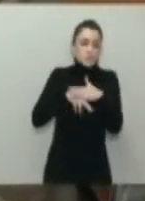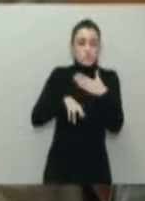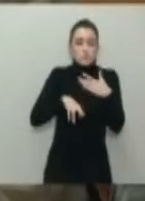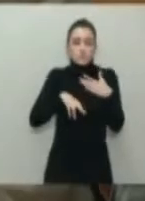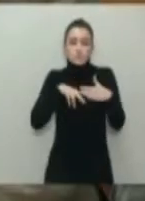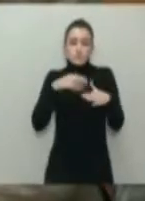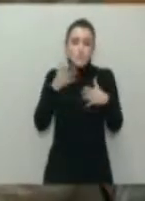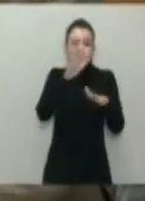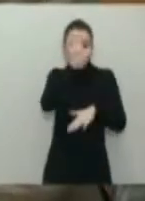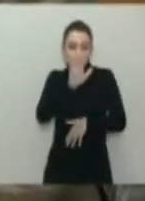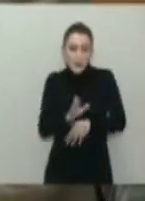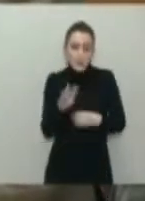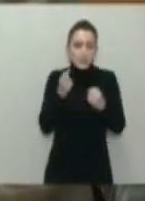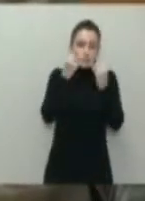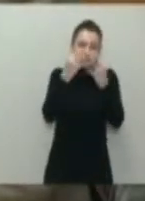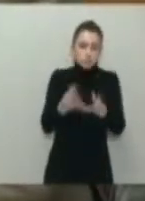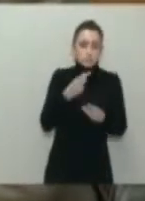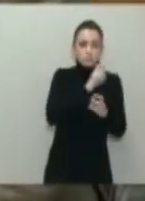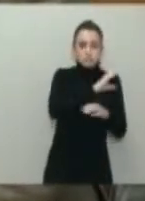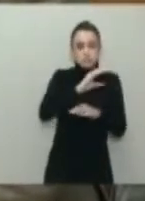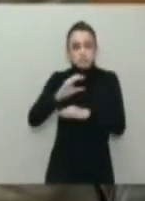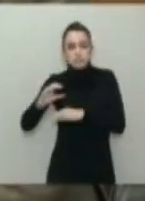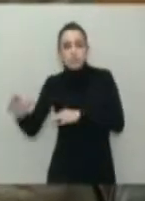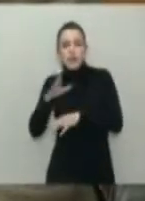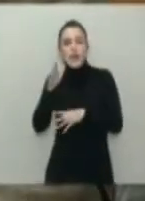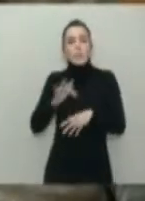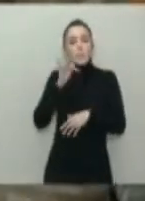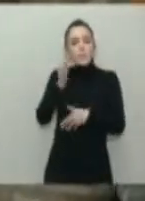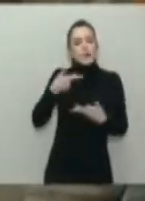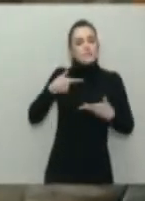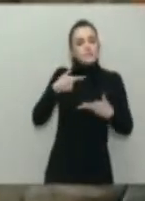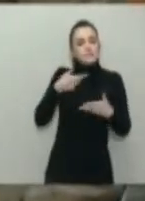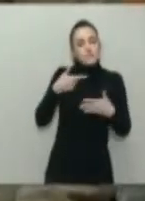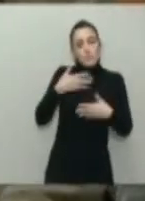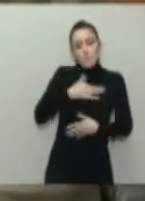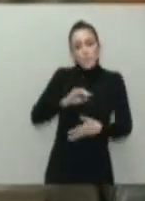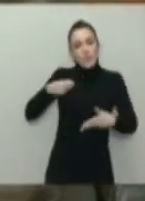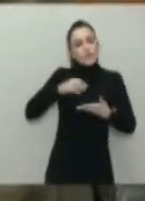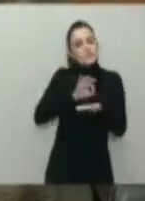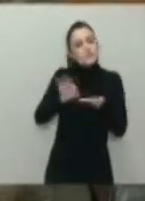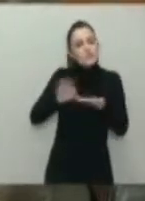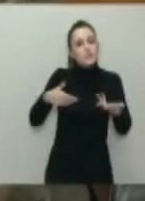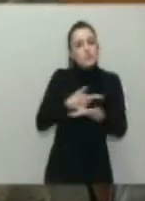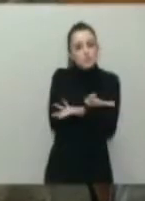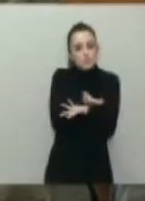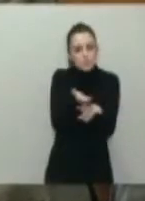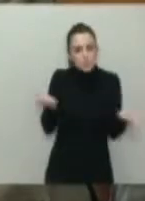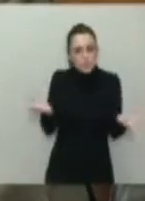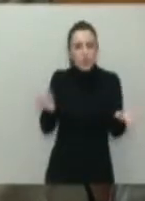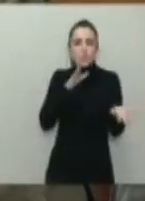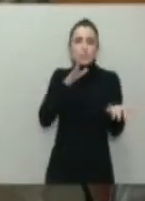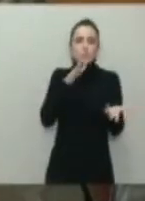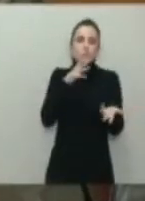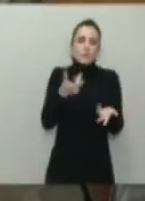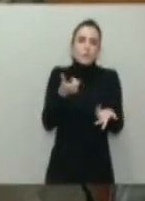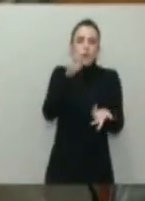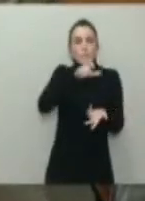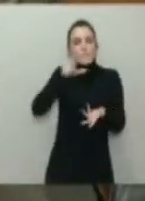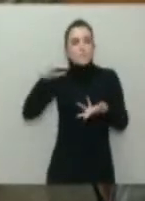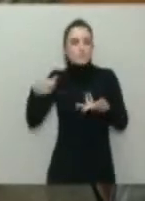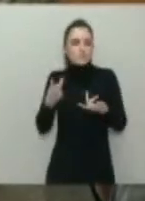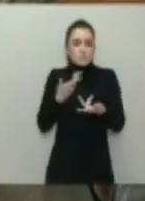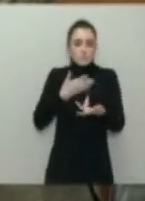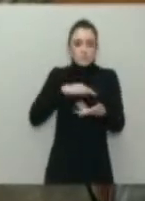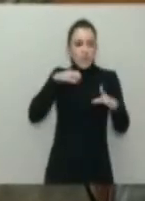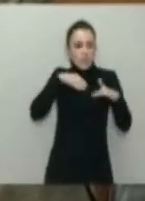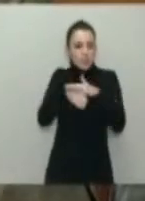población ajustada que les permita prestar los servicios a los que son acreedores los ciudadanos en condiciones de igualdad. Ese debería ser